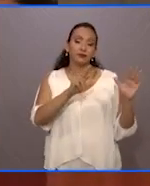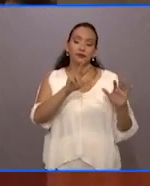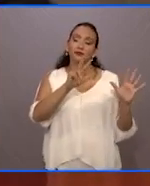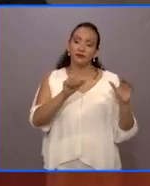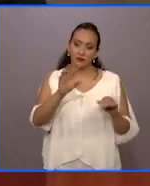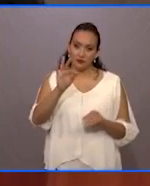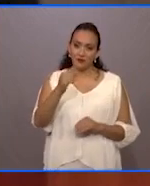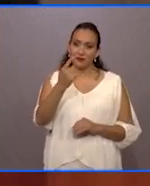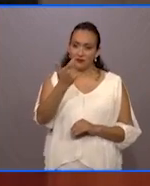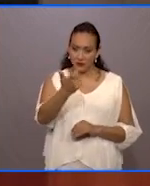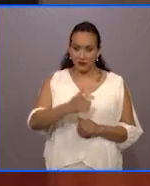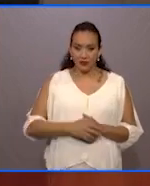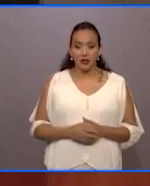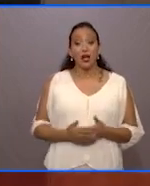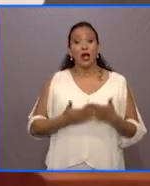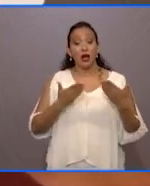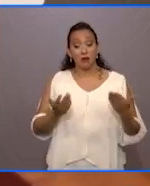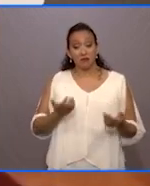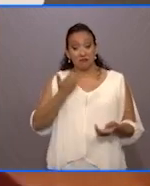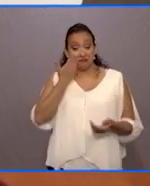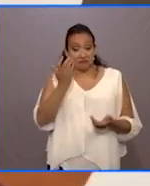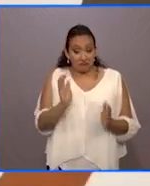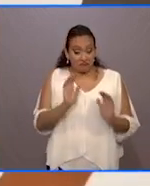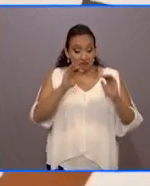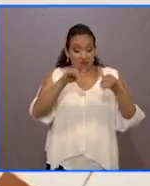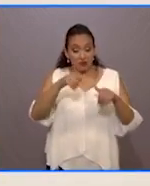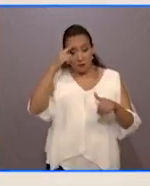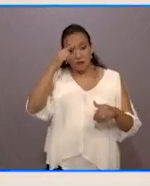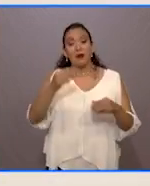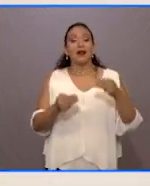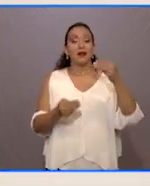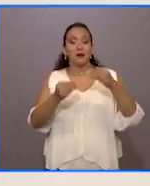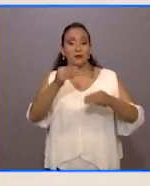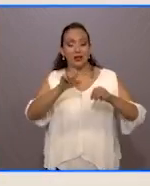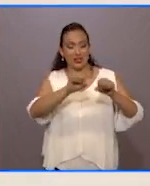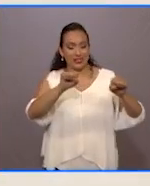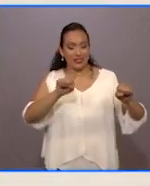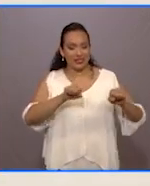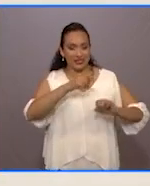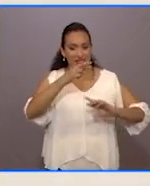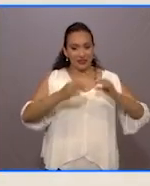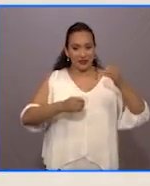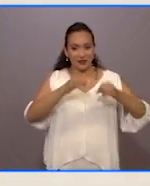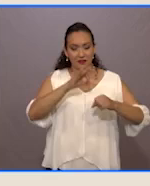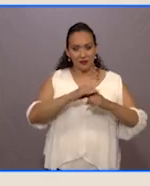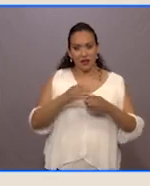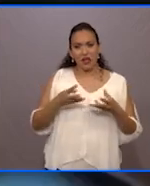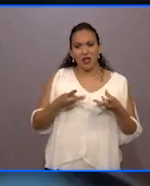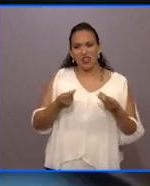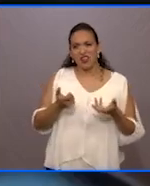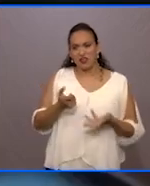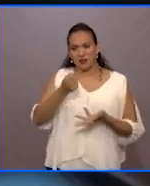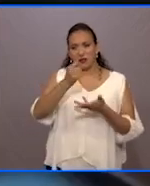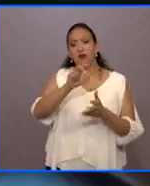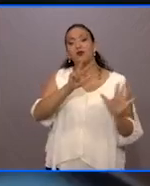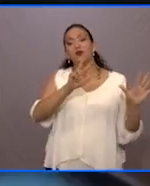1.468.841 pesos. En tanto que para quienes aspiran a una magistratura de sala regional del Tribunal Electoral, el gasto se ubicó en